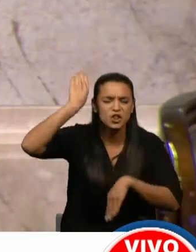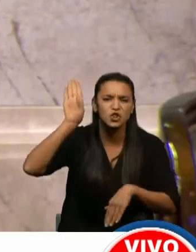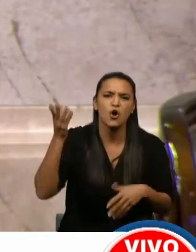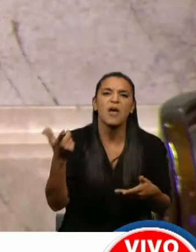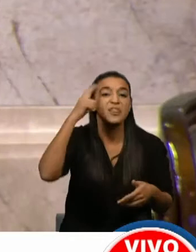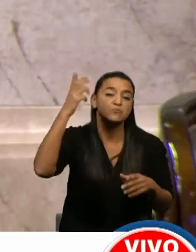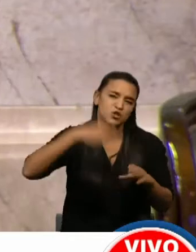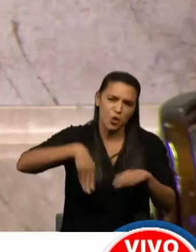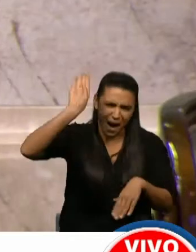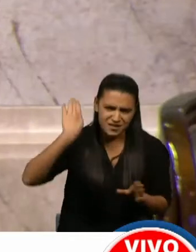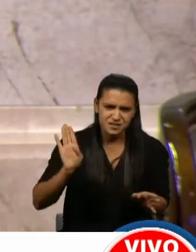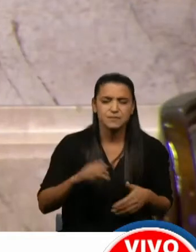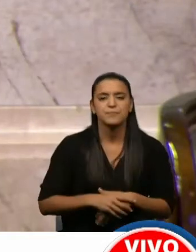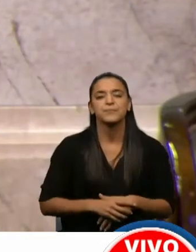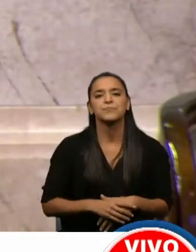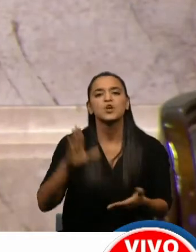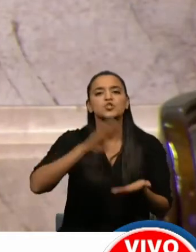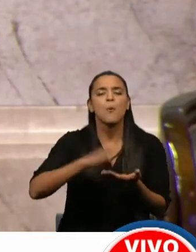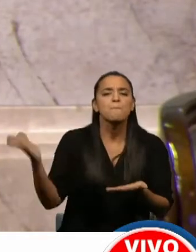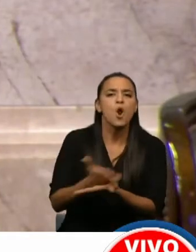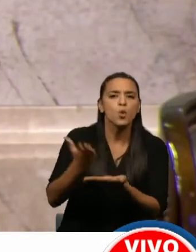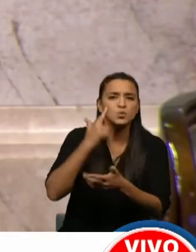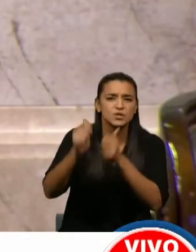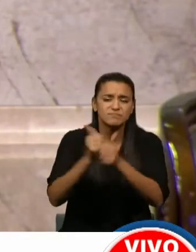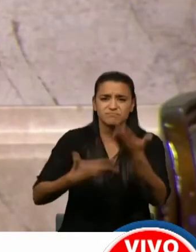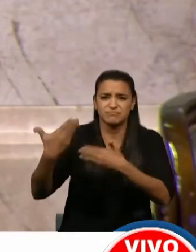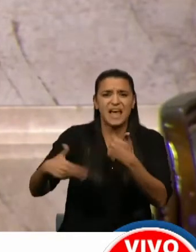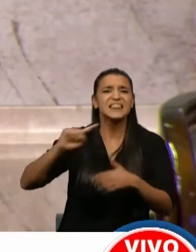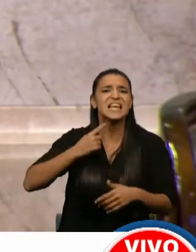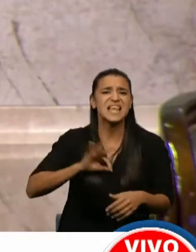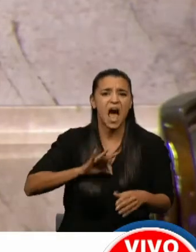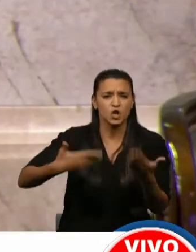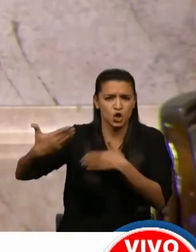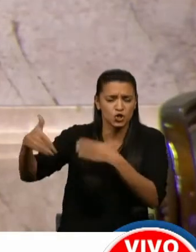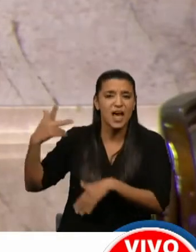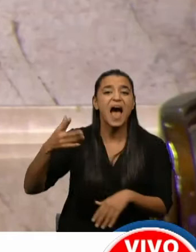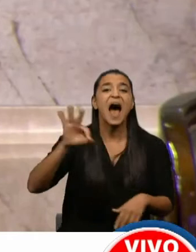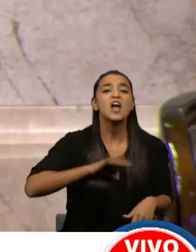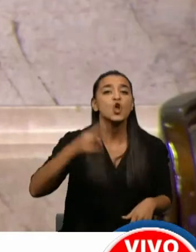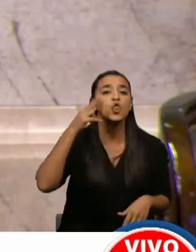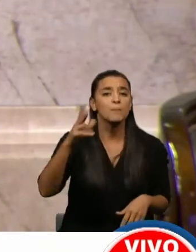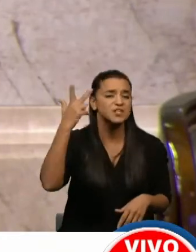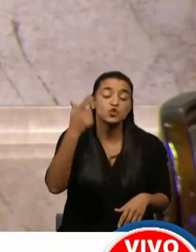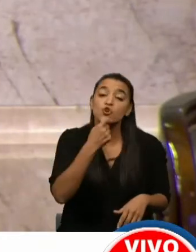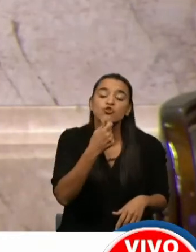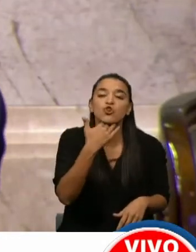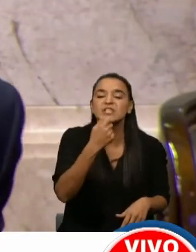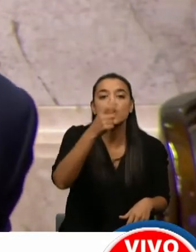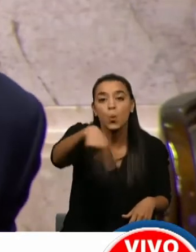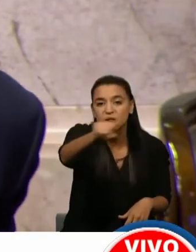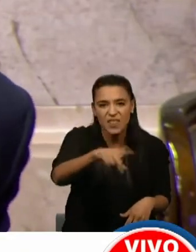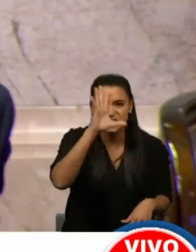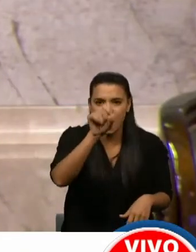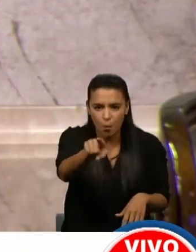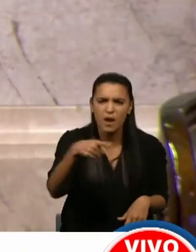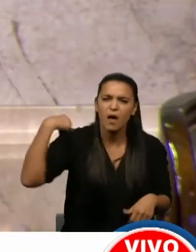del 10%. Nivel de producción industrial retrocedió 13 años. En el año 2018, no sé si recuerdan, cuando